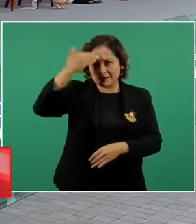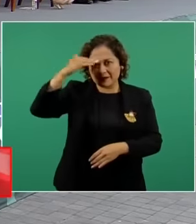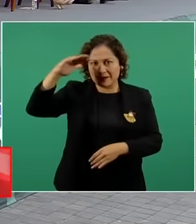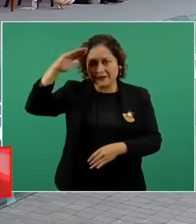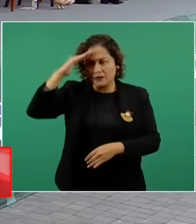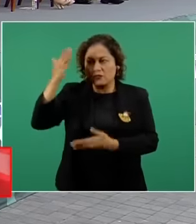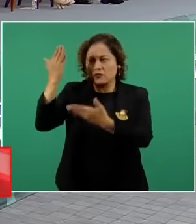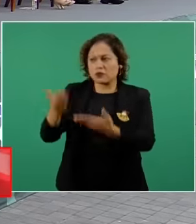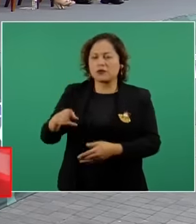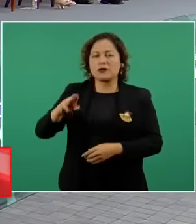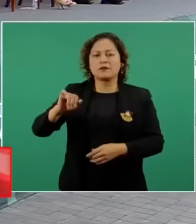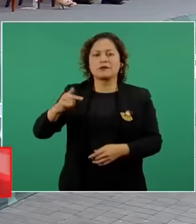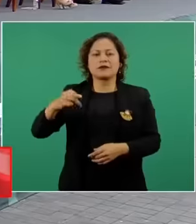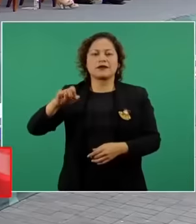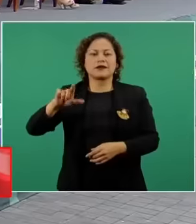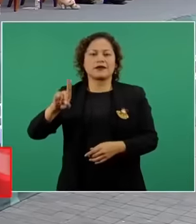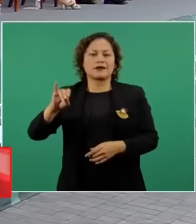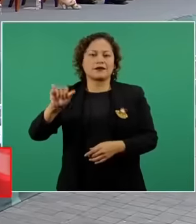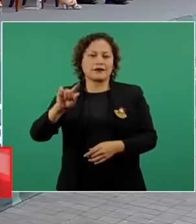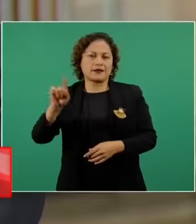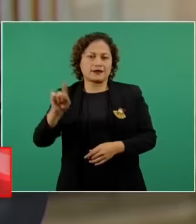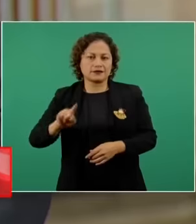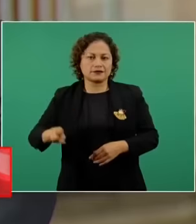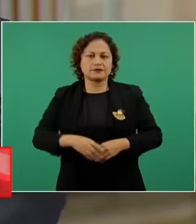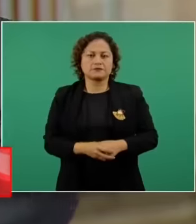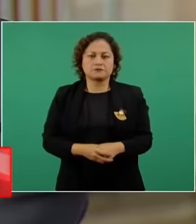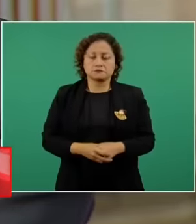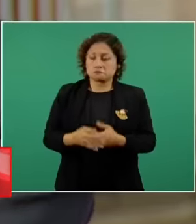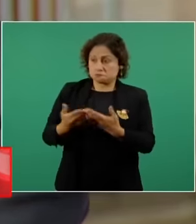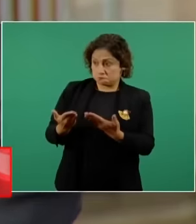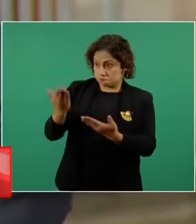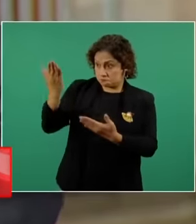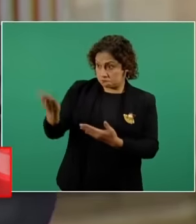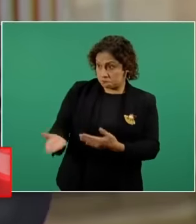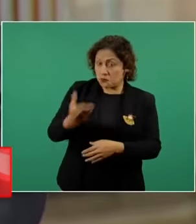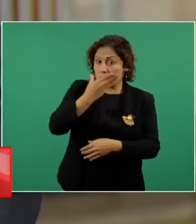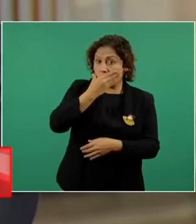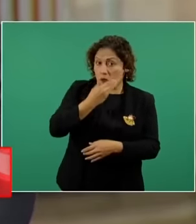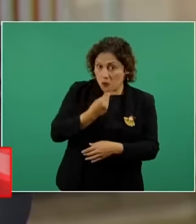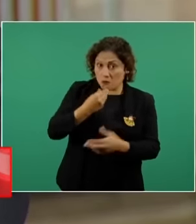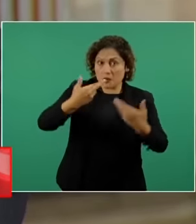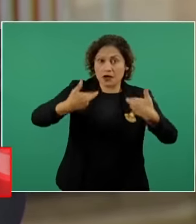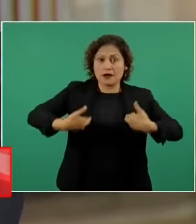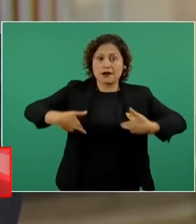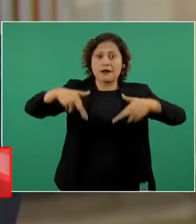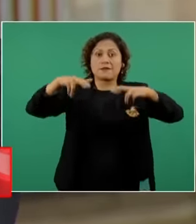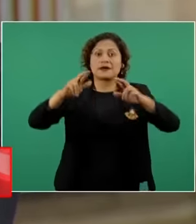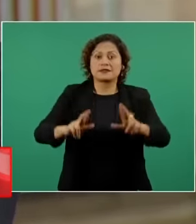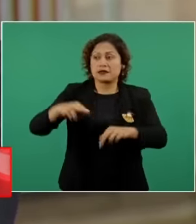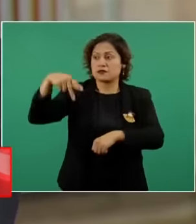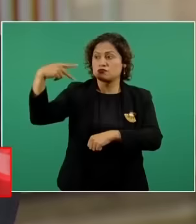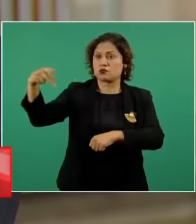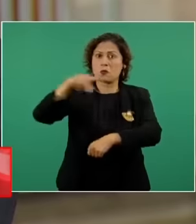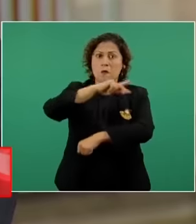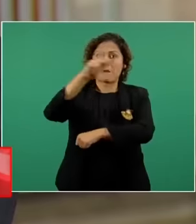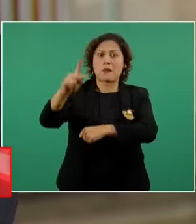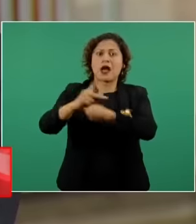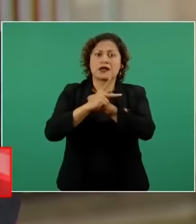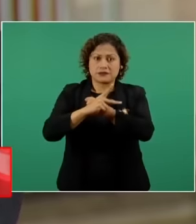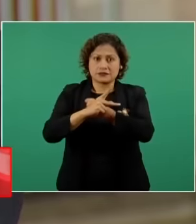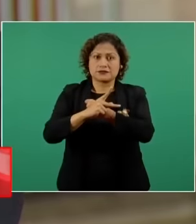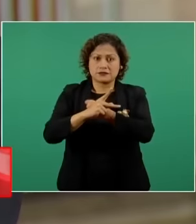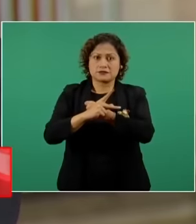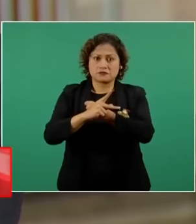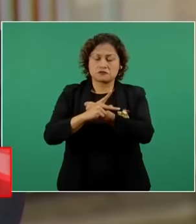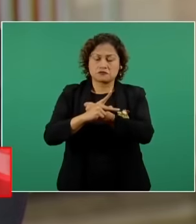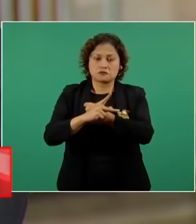Miguel Díaz-Canel, quien representa a un pueblo que ha sabido, como pocos